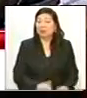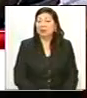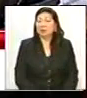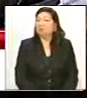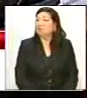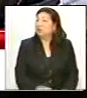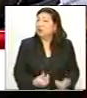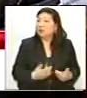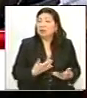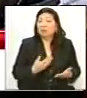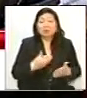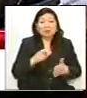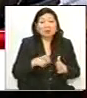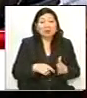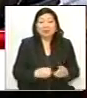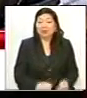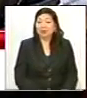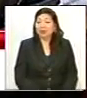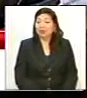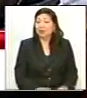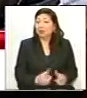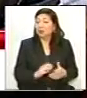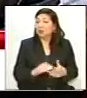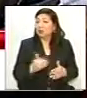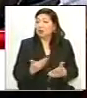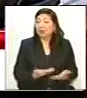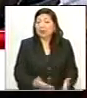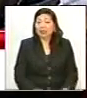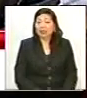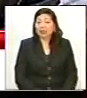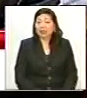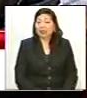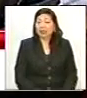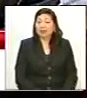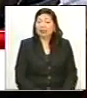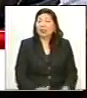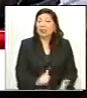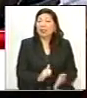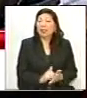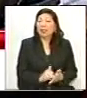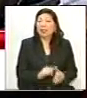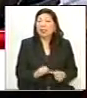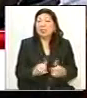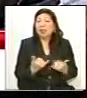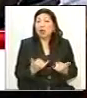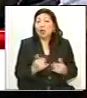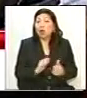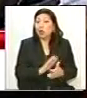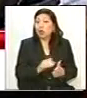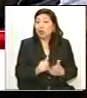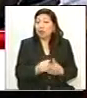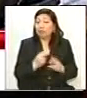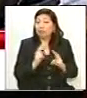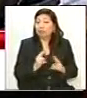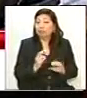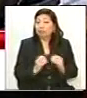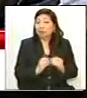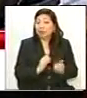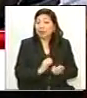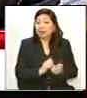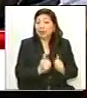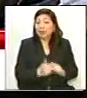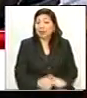no tiene sentido programar una auditoría de control posterior, pues, ¿no? Más bien... ¿Qué es lo que vamos a hacer ahora con todas las obras que hemos visto en reconstrucción con